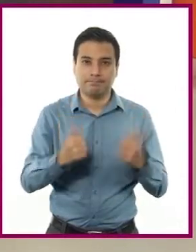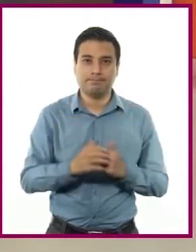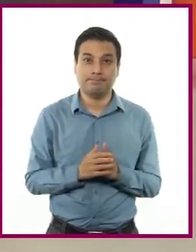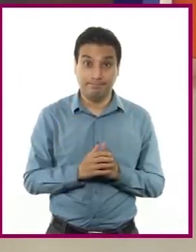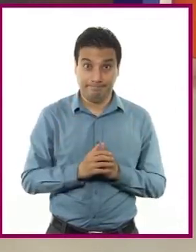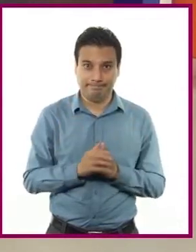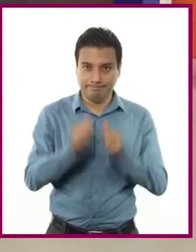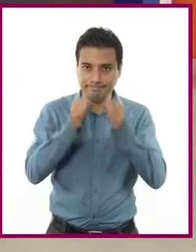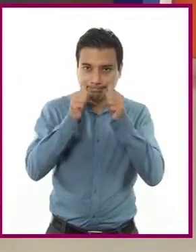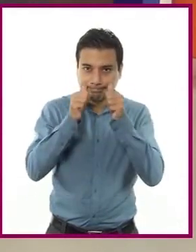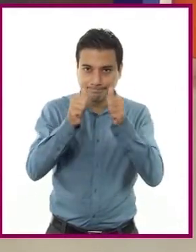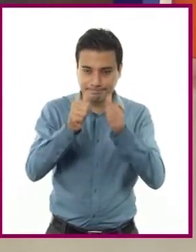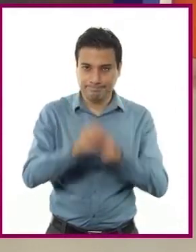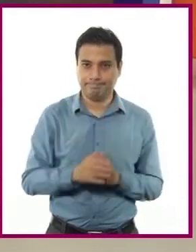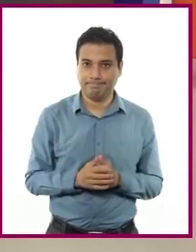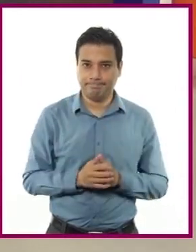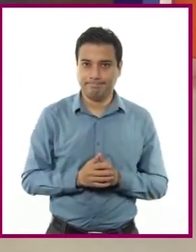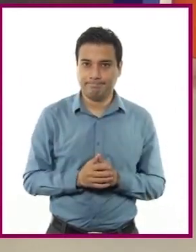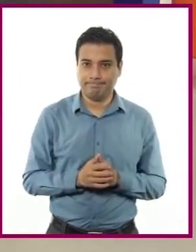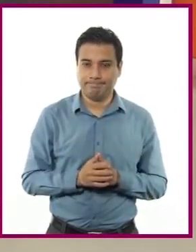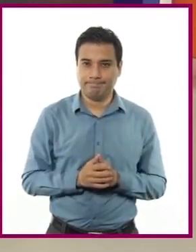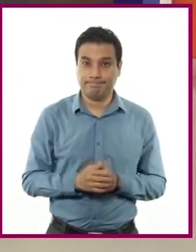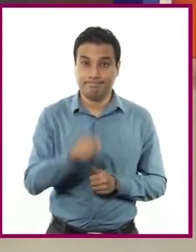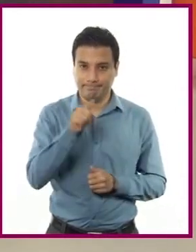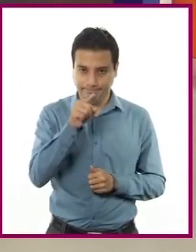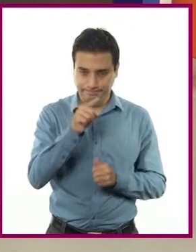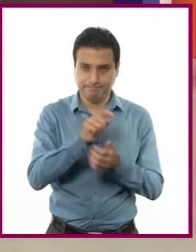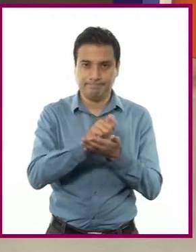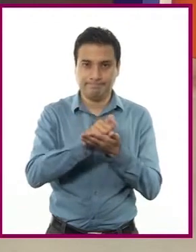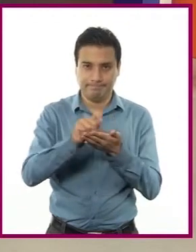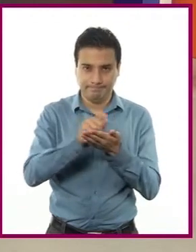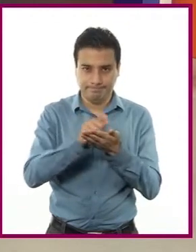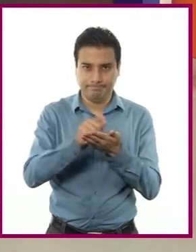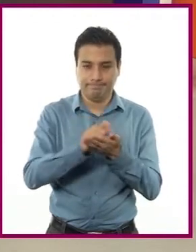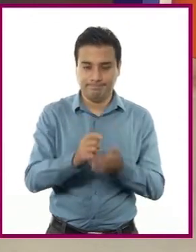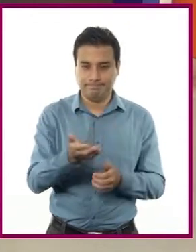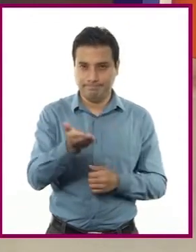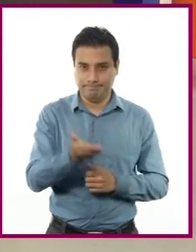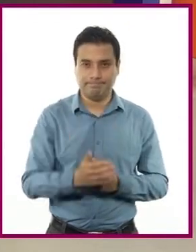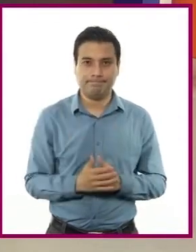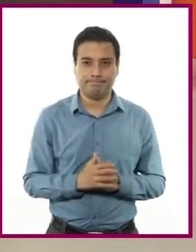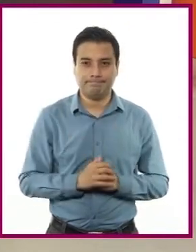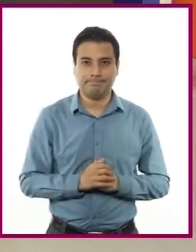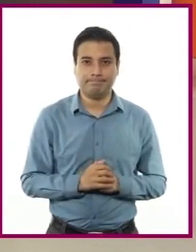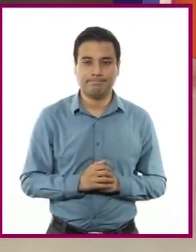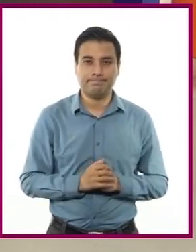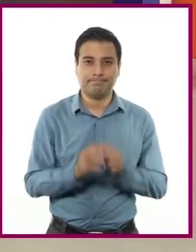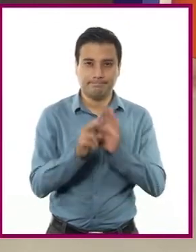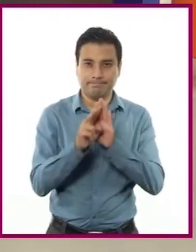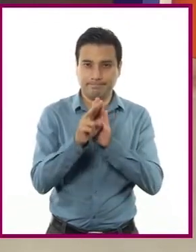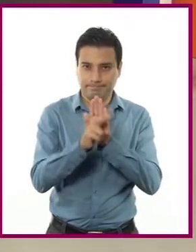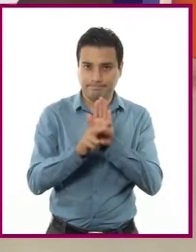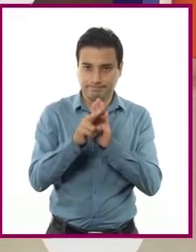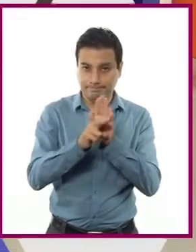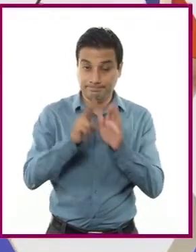atentos con el cuaderno y la pluma para tomar apuntes de lo más importante. ¡Corre video!